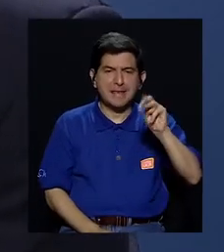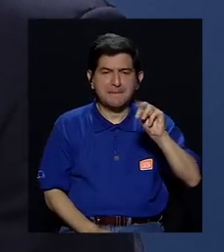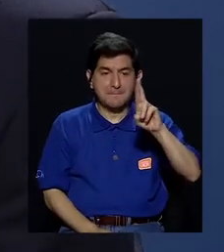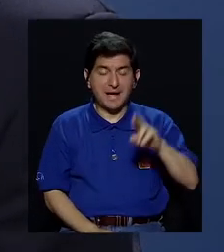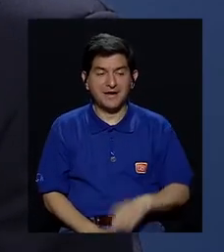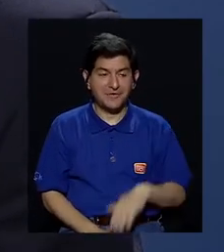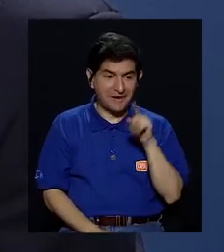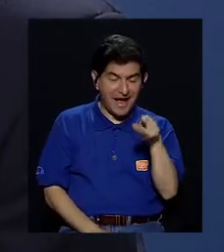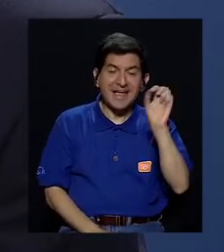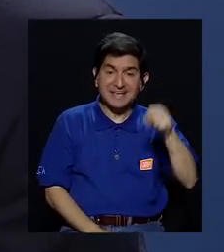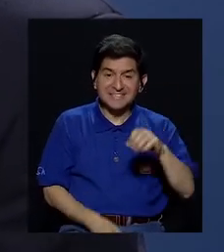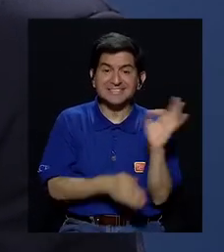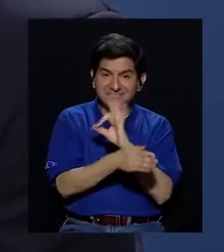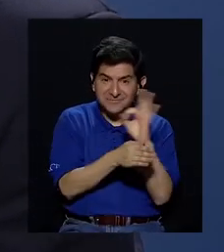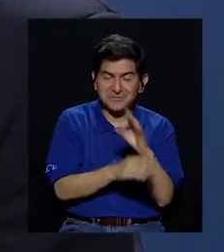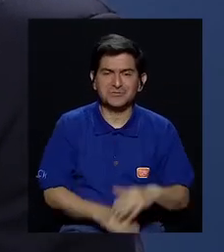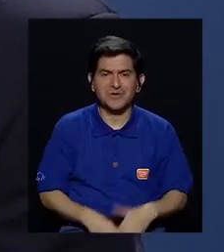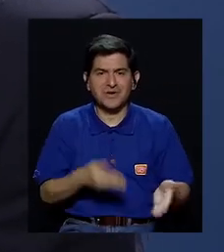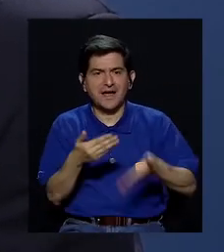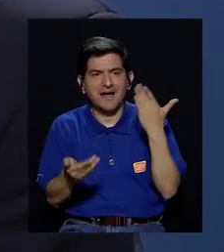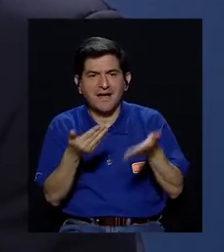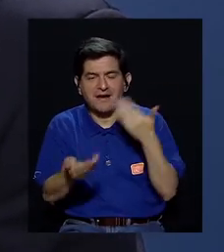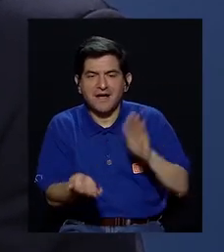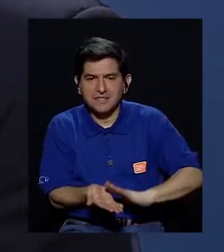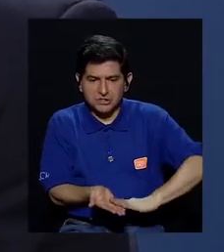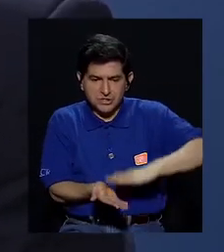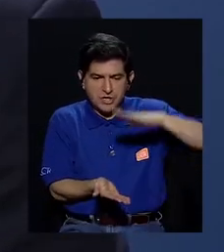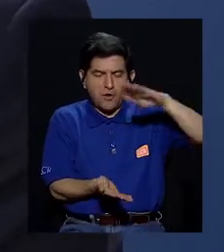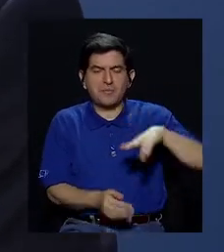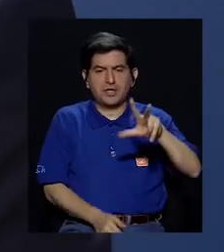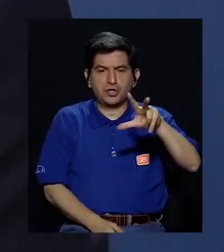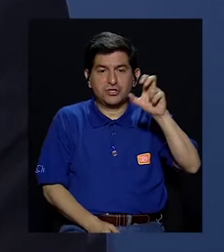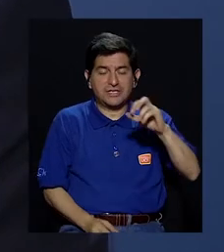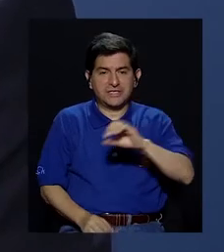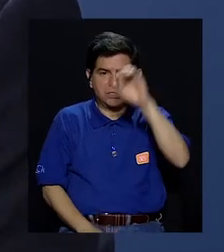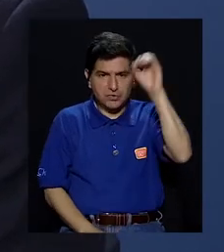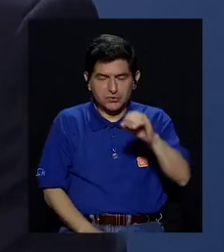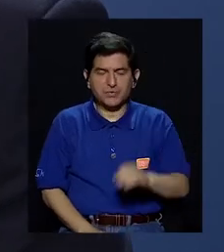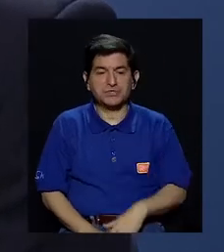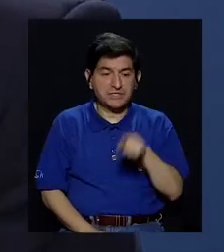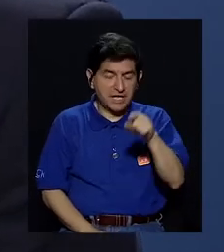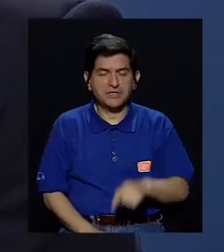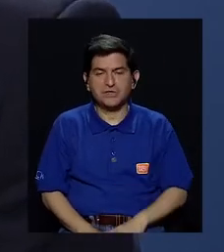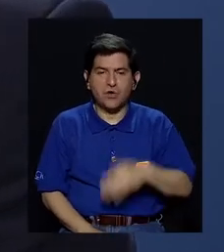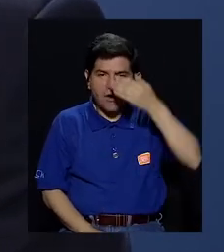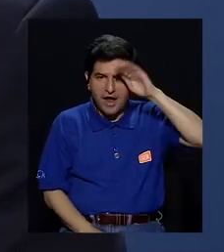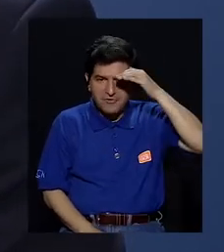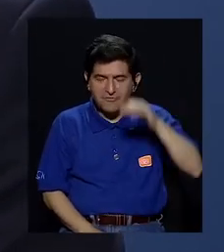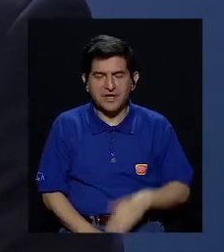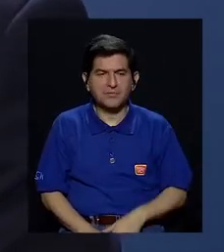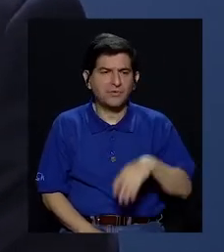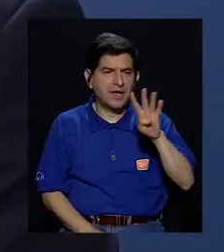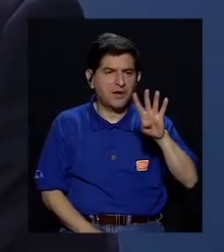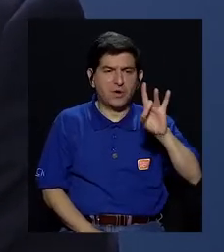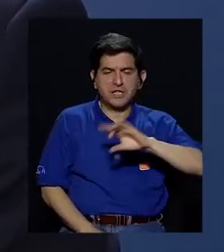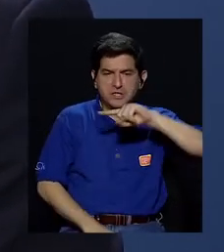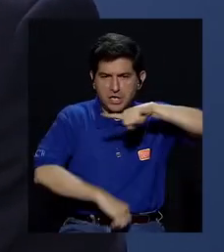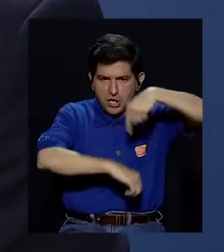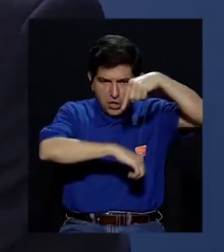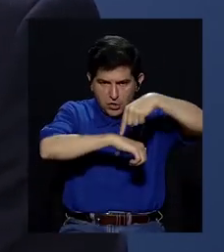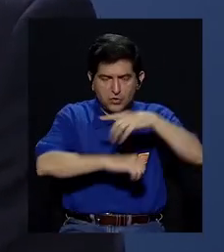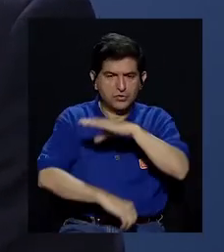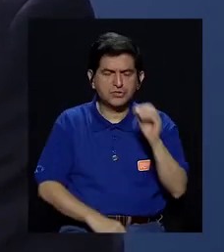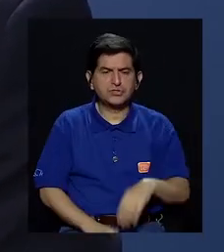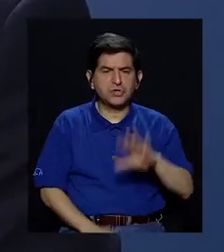pero a él sí le funcionó le trajo casi con un incremento de un 300% me olvidó que metió en facebook en esos 4 y 8 horas